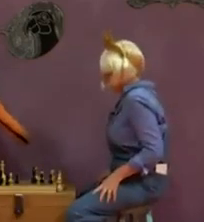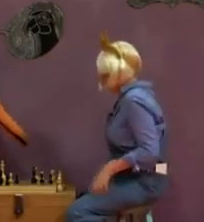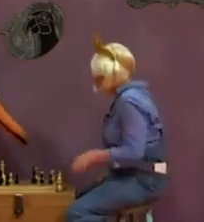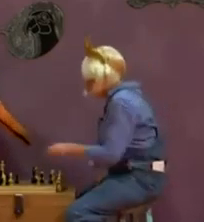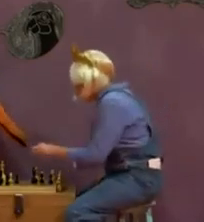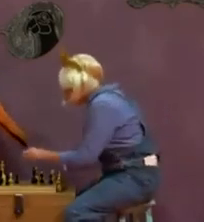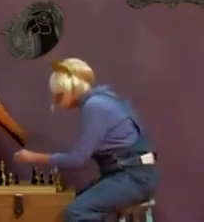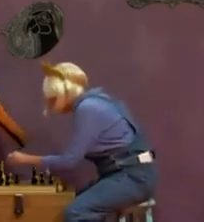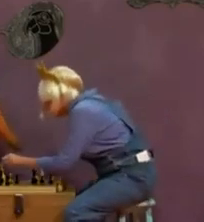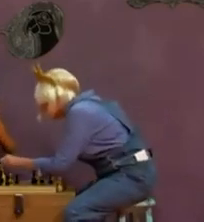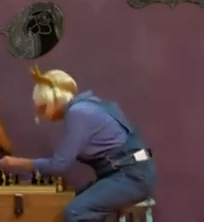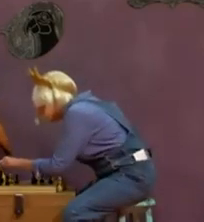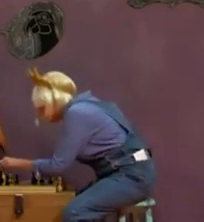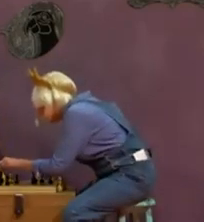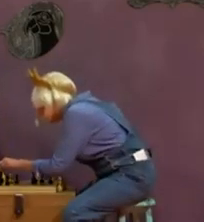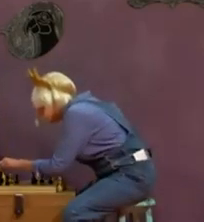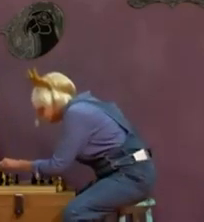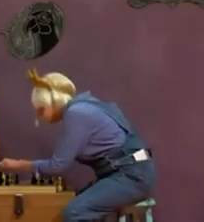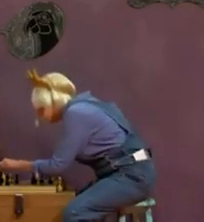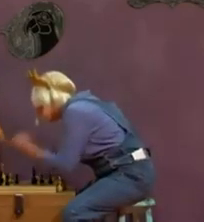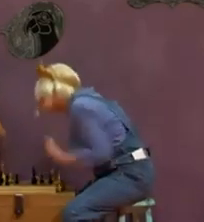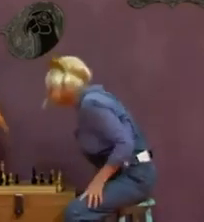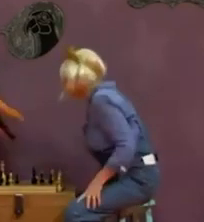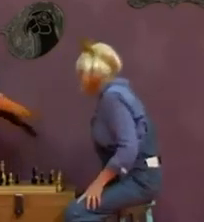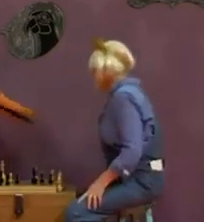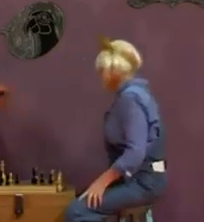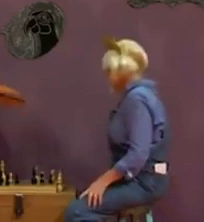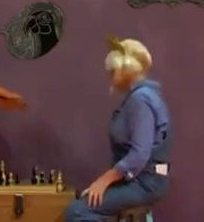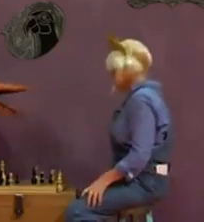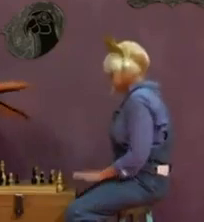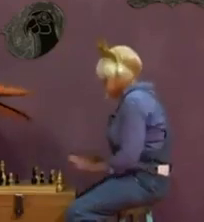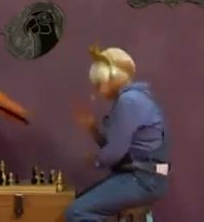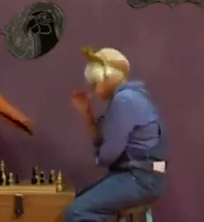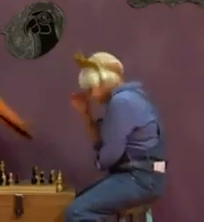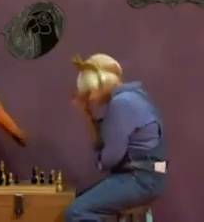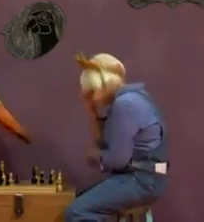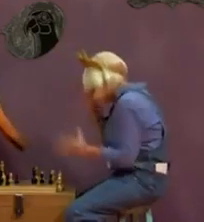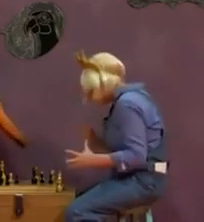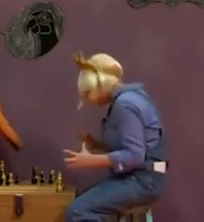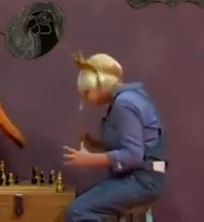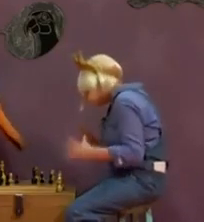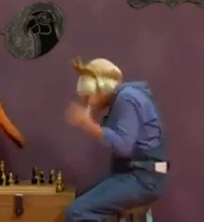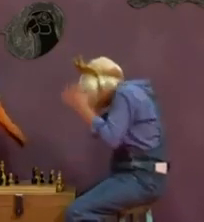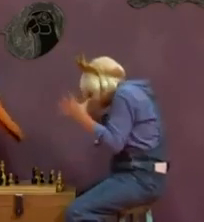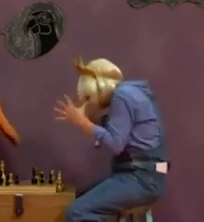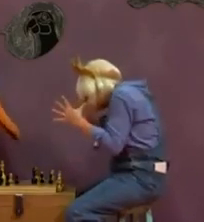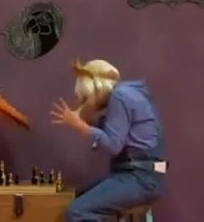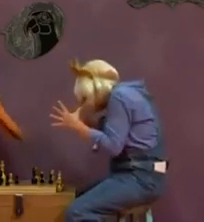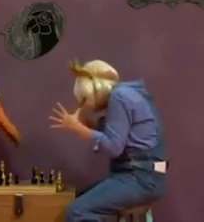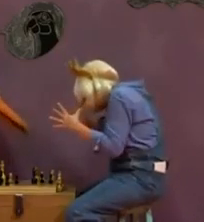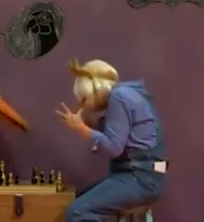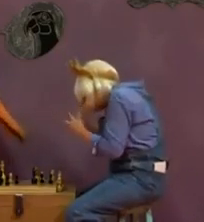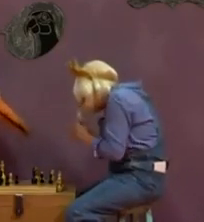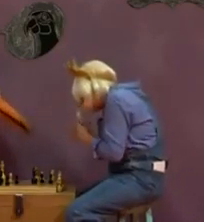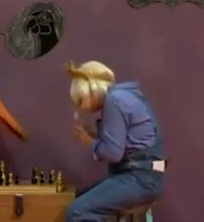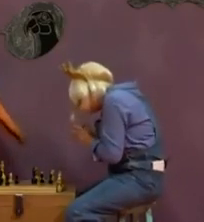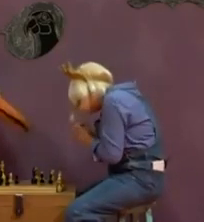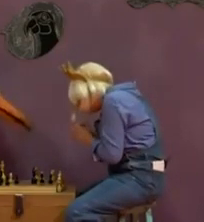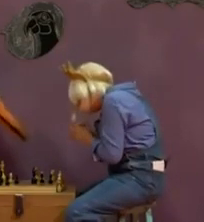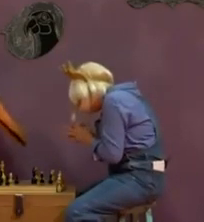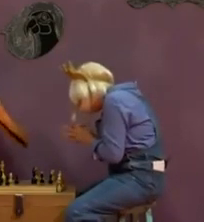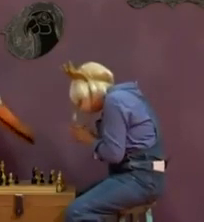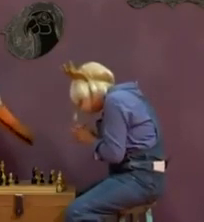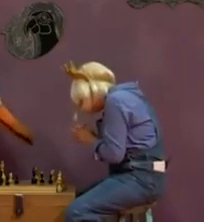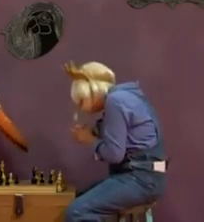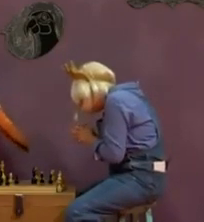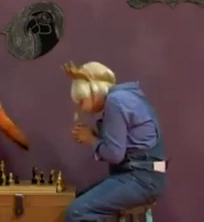Ay, no, esa tampoco. Bueno, ¿qué te parece si es? No, ¿cómo crees? Ay, entonces déjame pensar, pero tranquilamente.